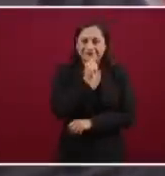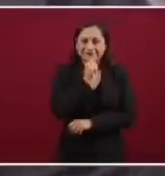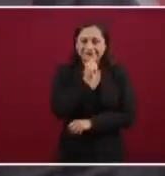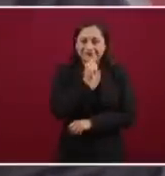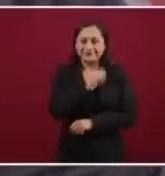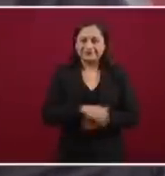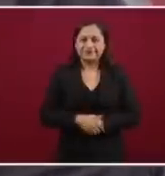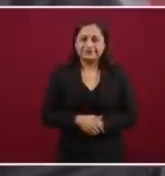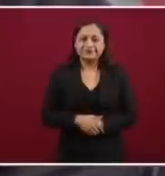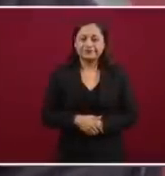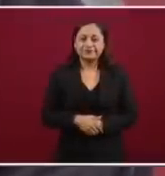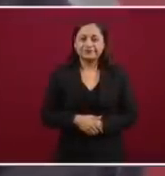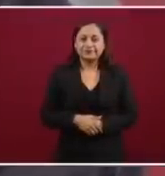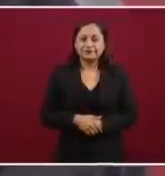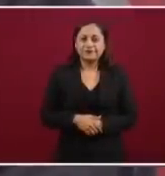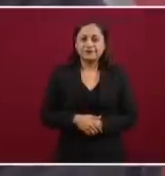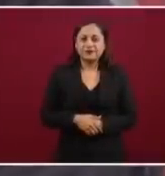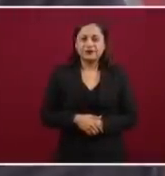Y nada de que